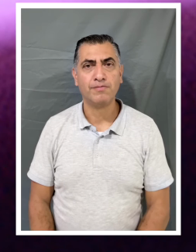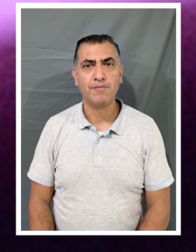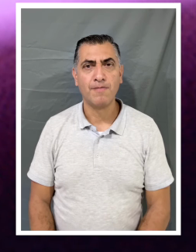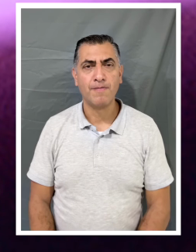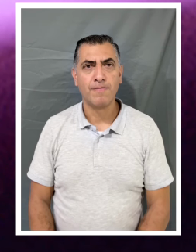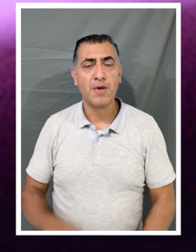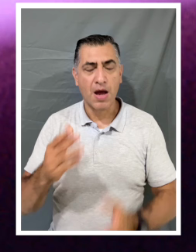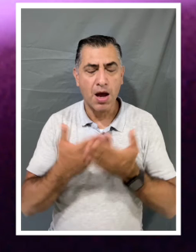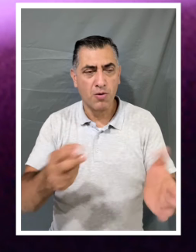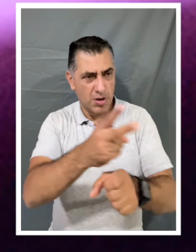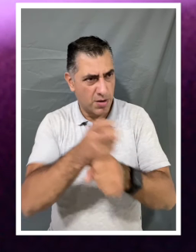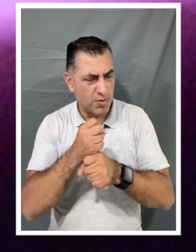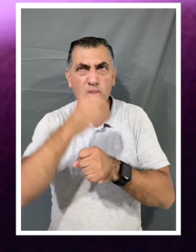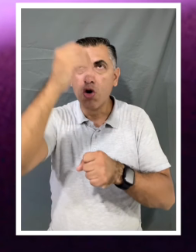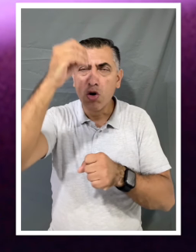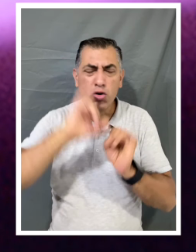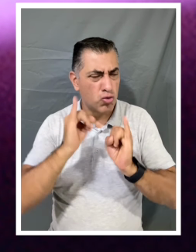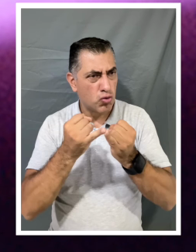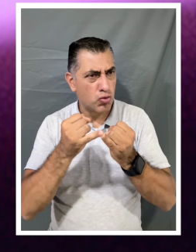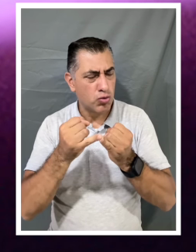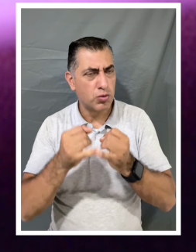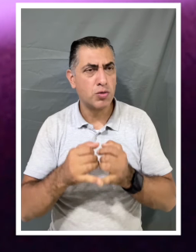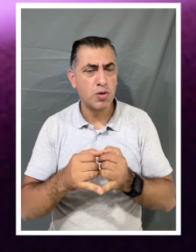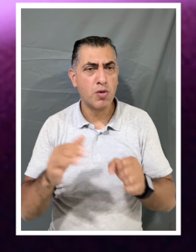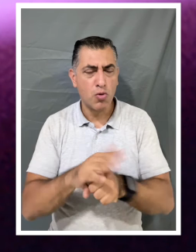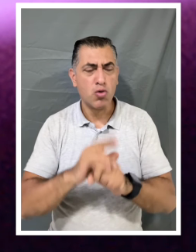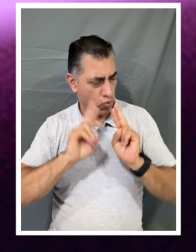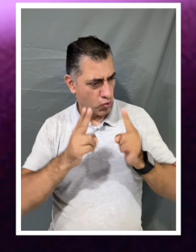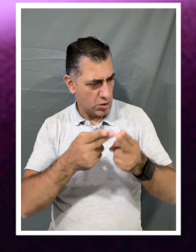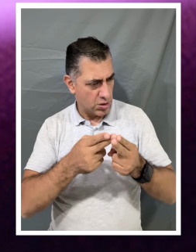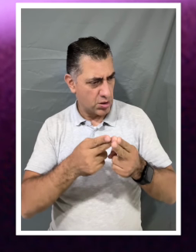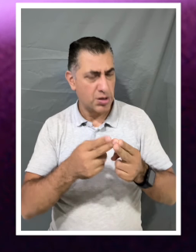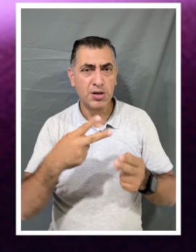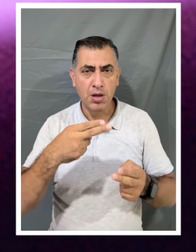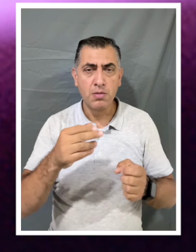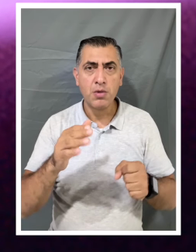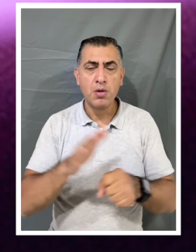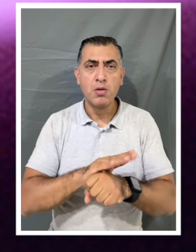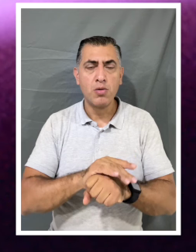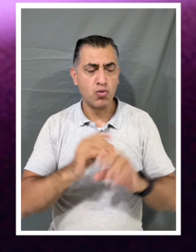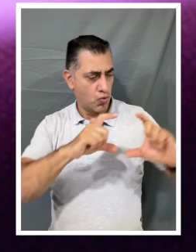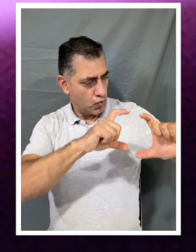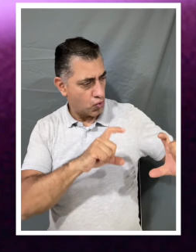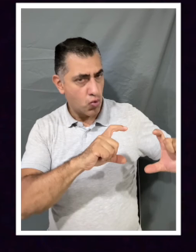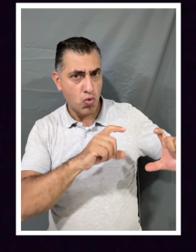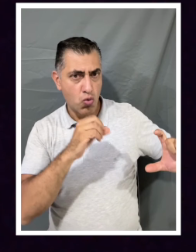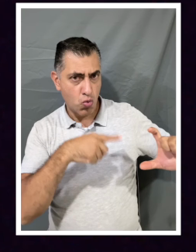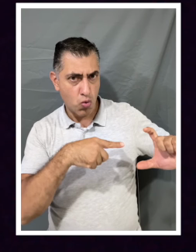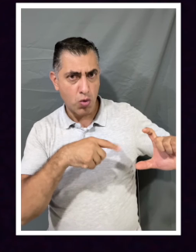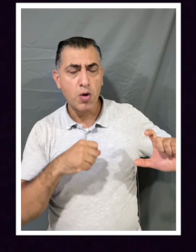Yo te invito a que oremos juntos Vamos a orar por unidad y también va a volver a aparecer ahí el código